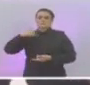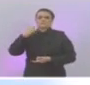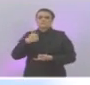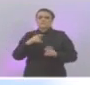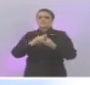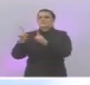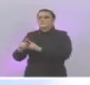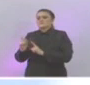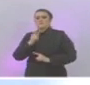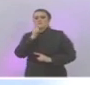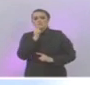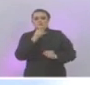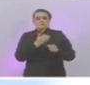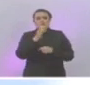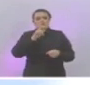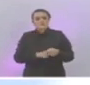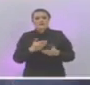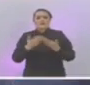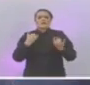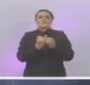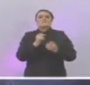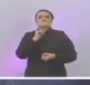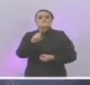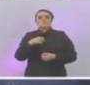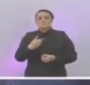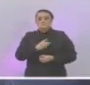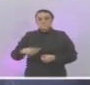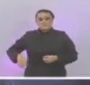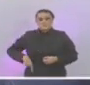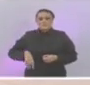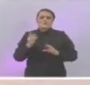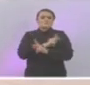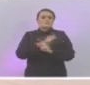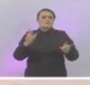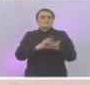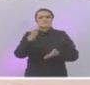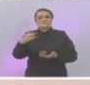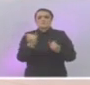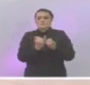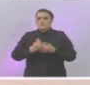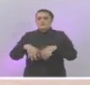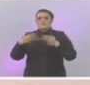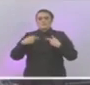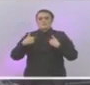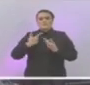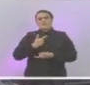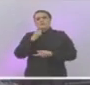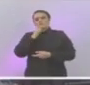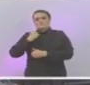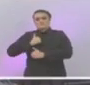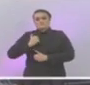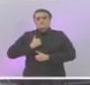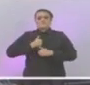las corporaciones de seguridad estatal y también de las municipales, así como del Ejército Mexicano, de la